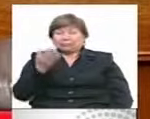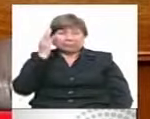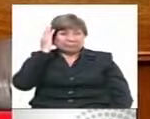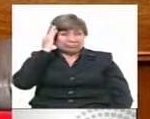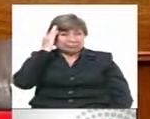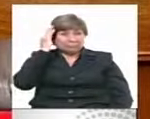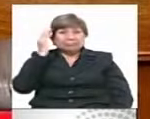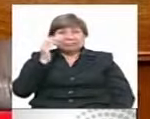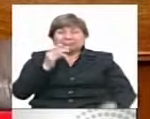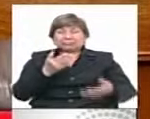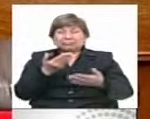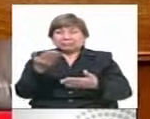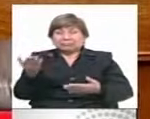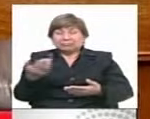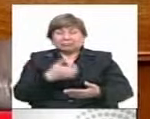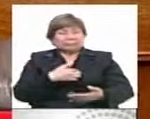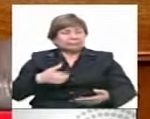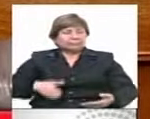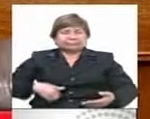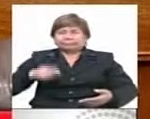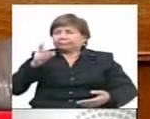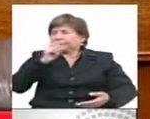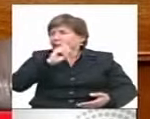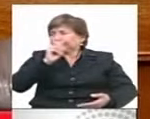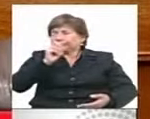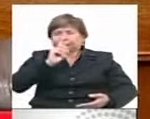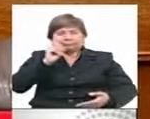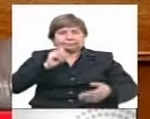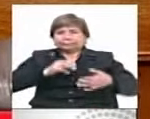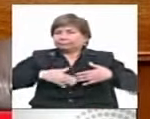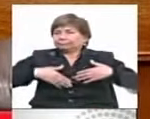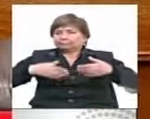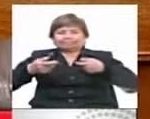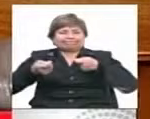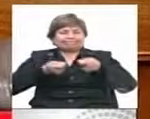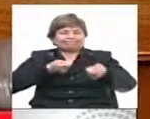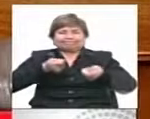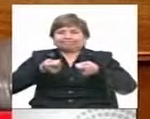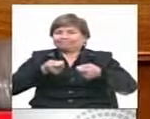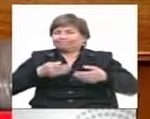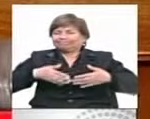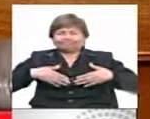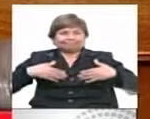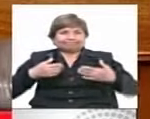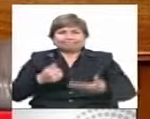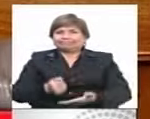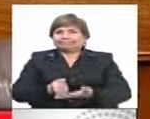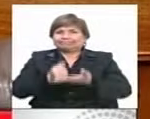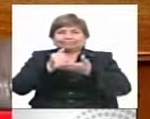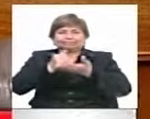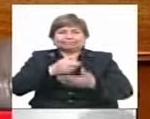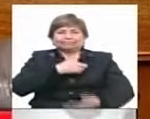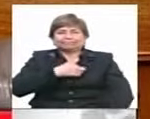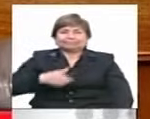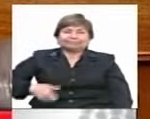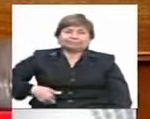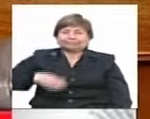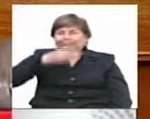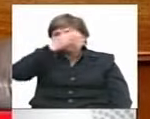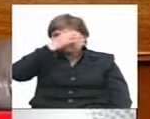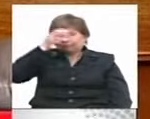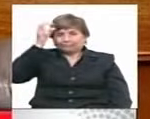Señora presidenta, no podemos gobernar, no vamos a poder ayudar al presidente Castillo, porque al